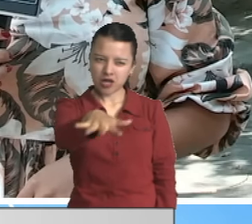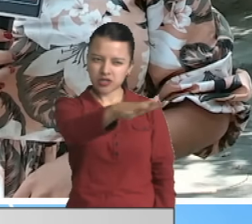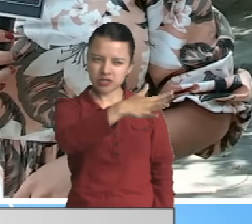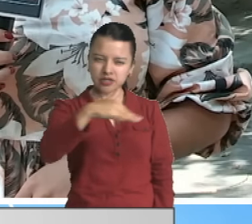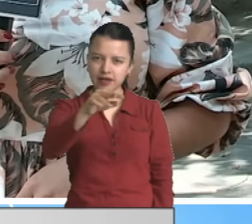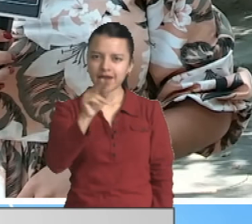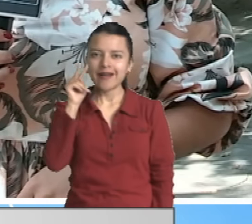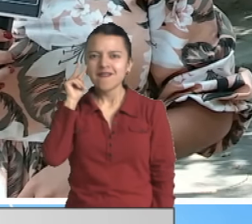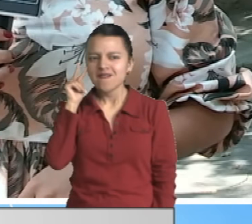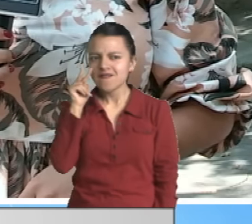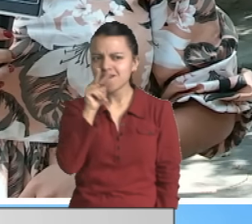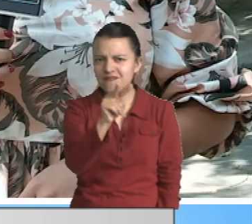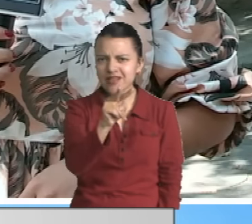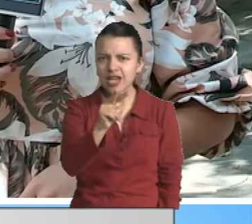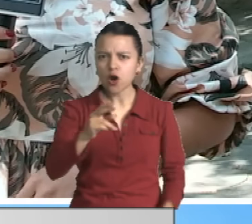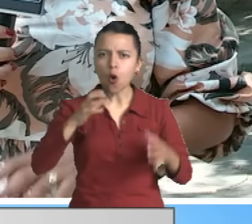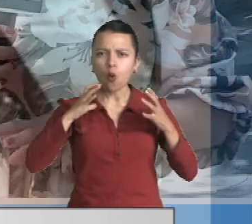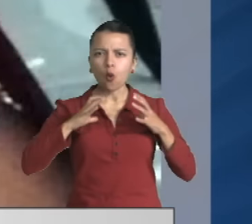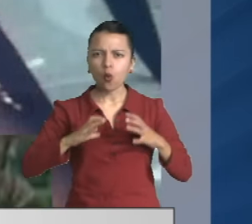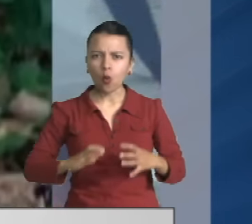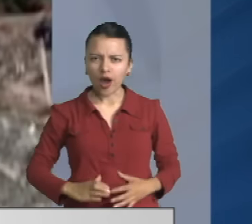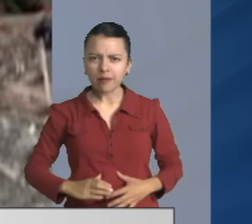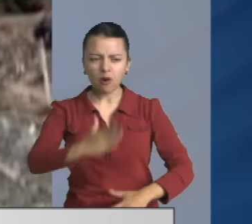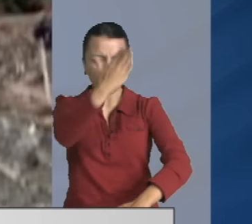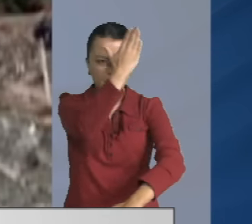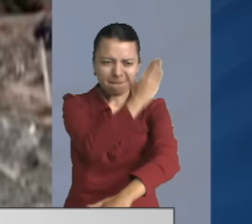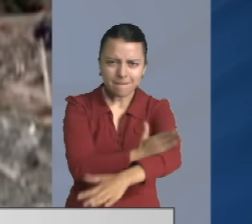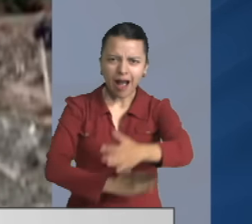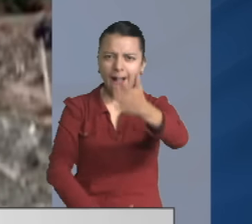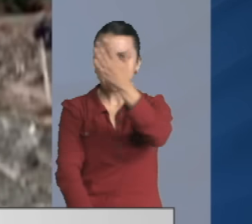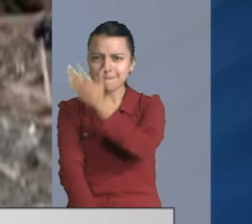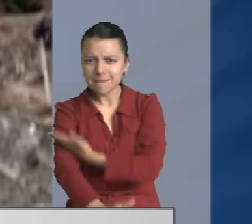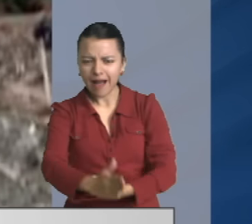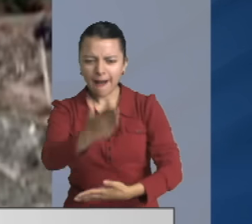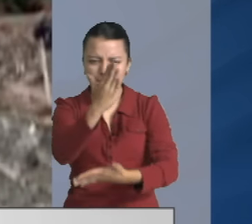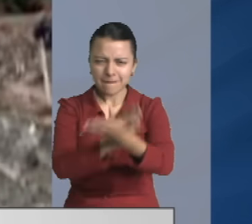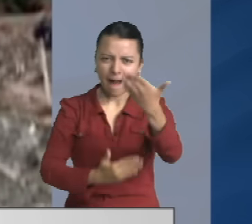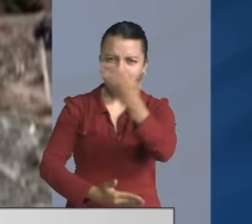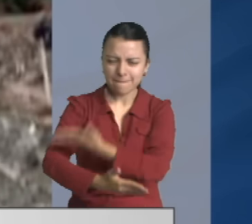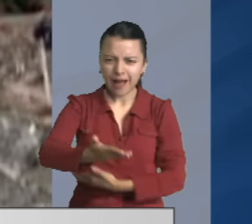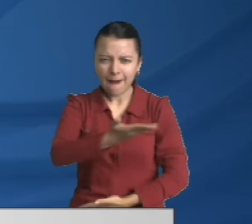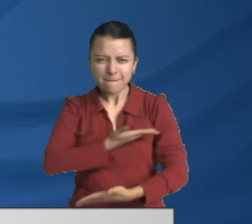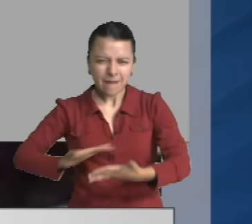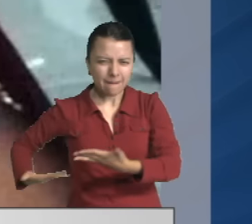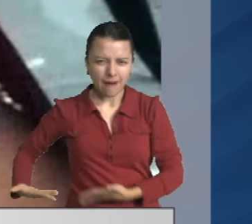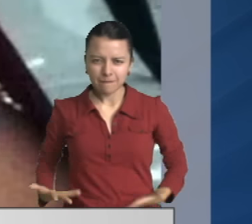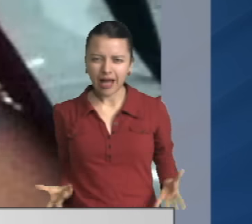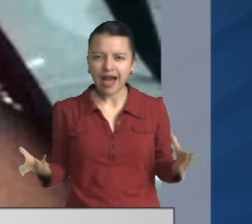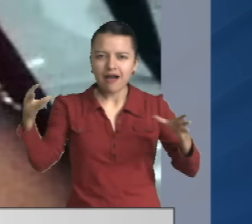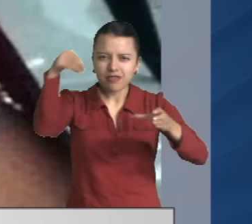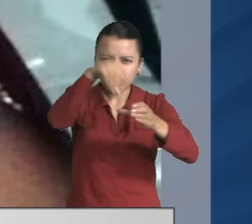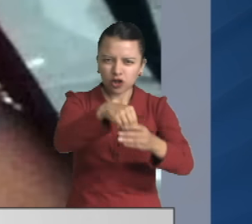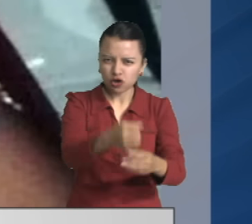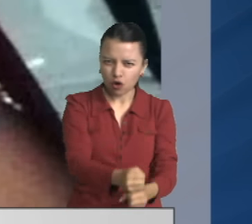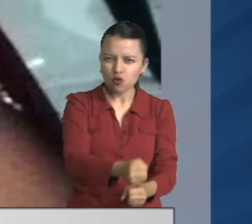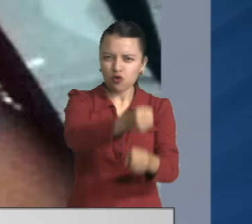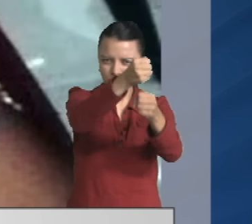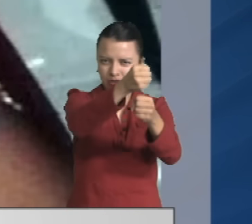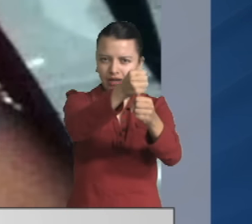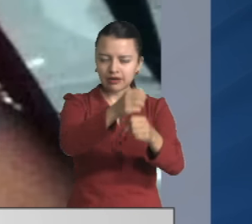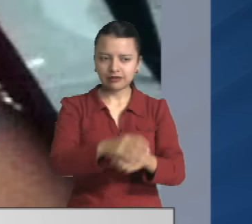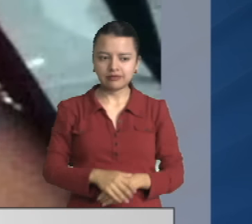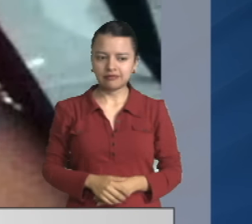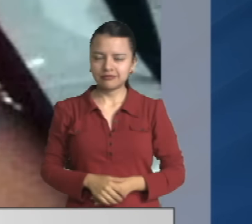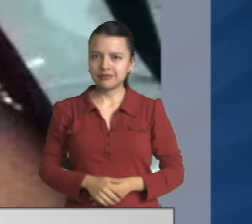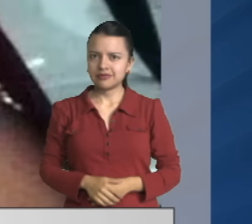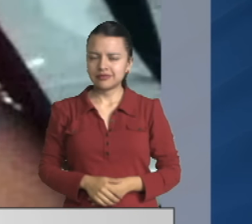el cuerpo de una persona desmembrado al interior de costales. Recordemos que este es el segundo caso de desmembramiento que se presenta en la ciudad durante el mes de